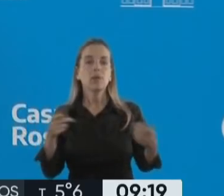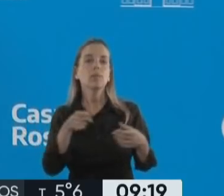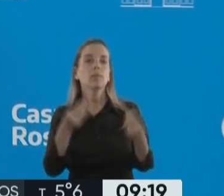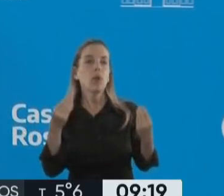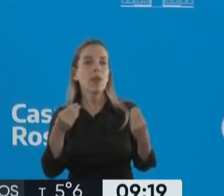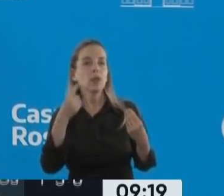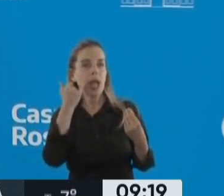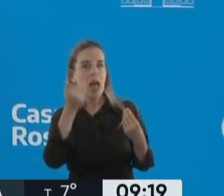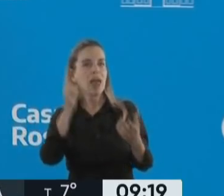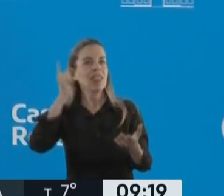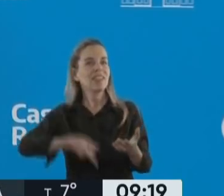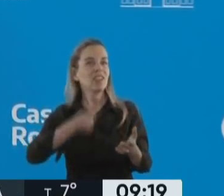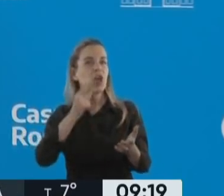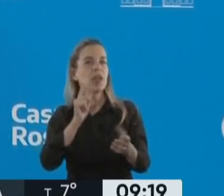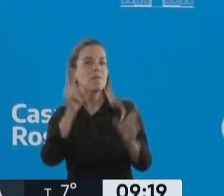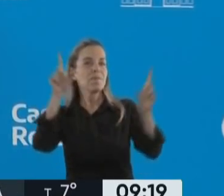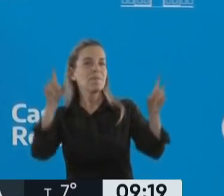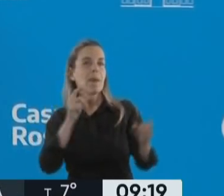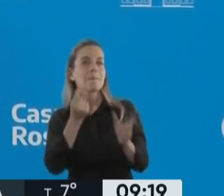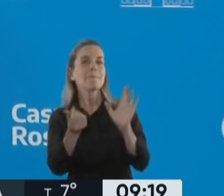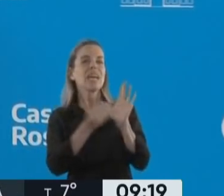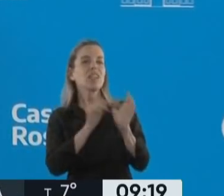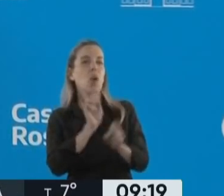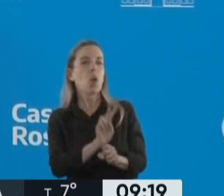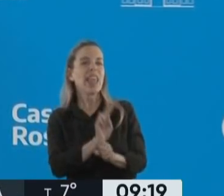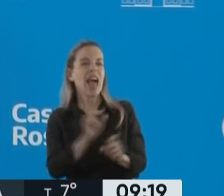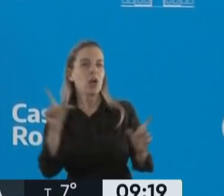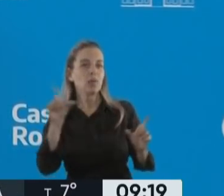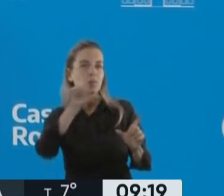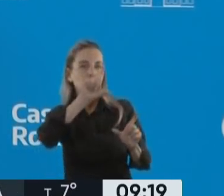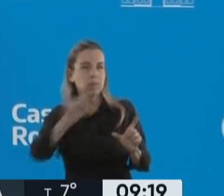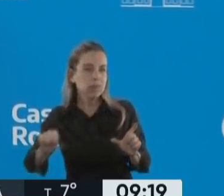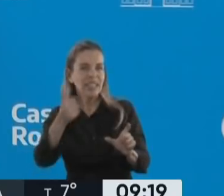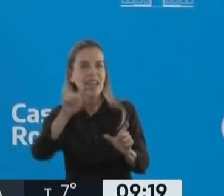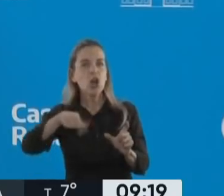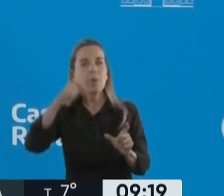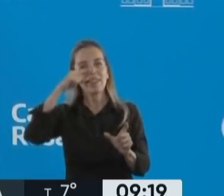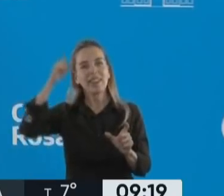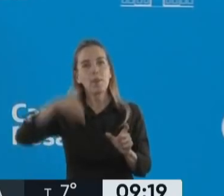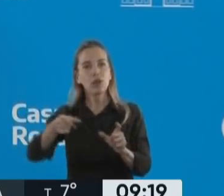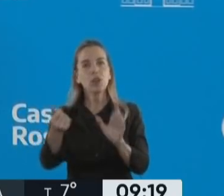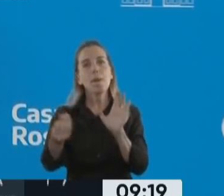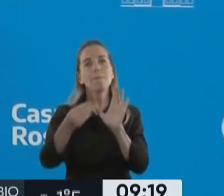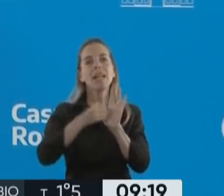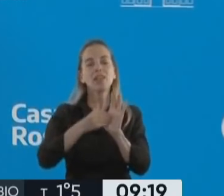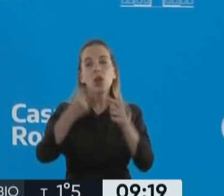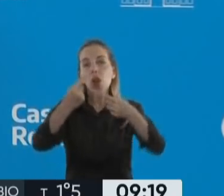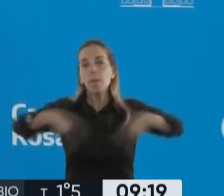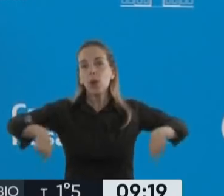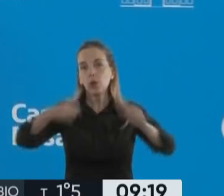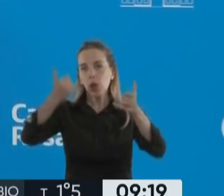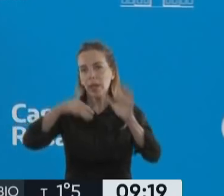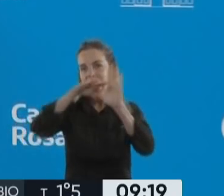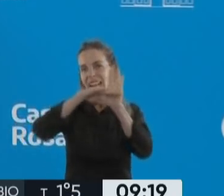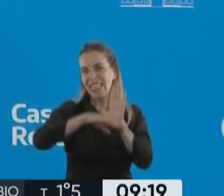implementación de los precios cuidados, tenemos un descenso promedio del 7.6% de los precios de los productos incluidos en la